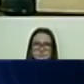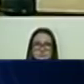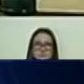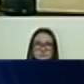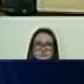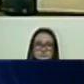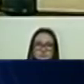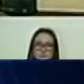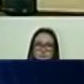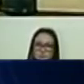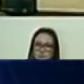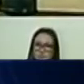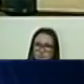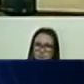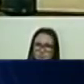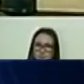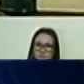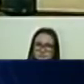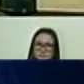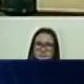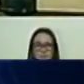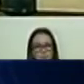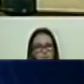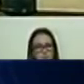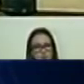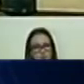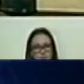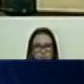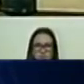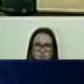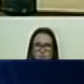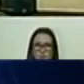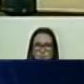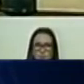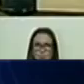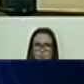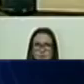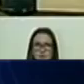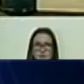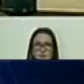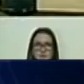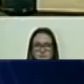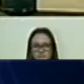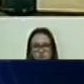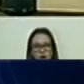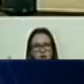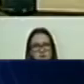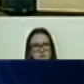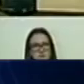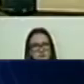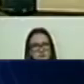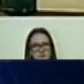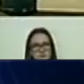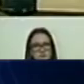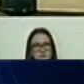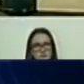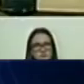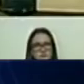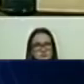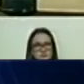sentimientos de condolencias y dolor al pueblo de los Estados Unidos por los sucesos de ayer en la Florida.